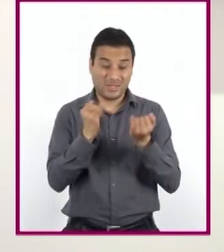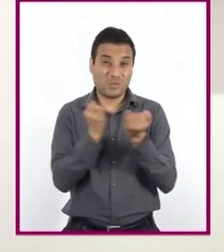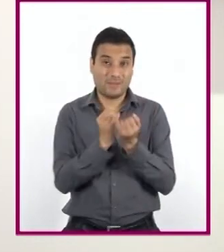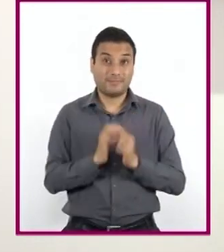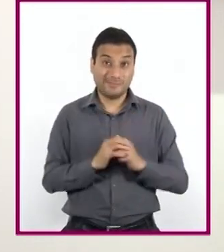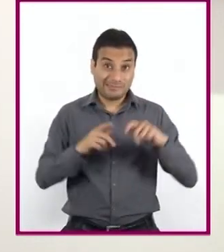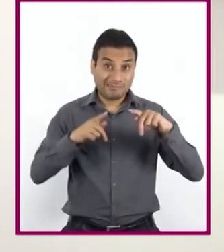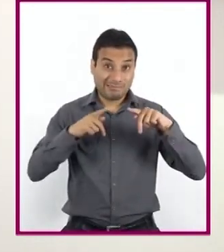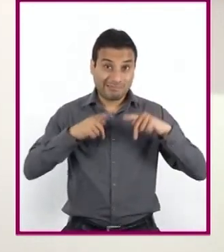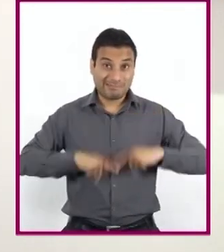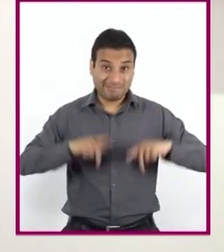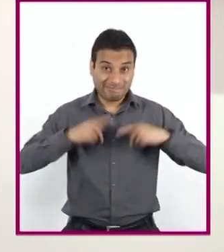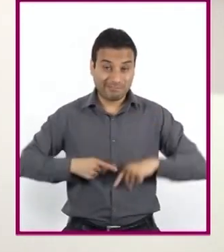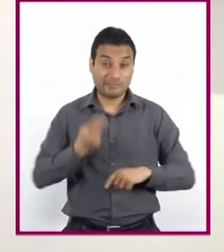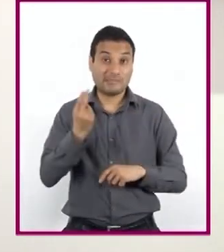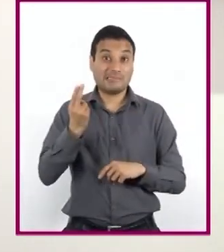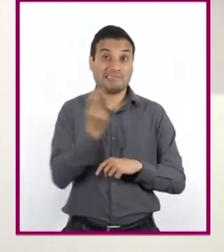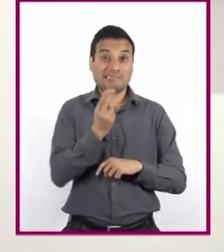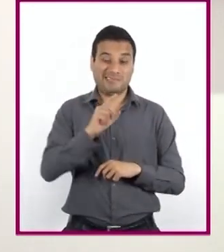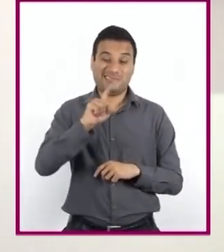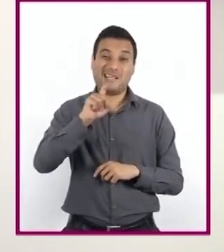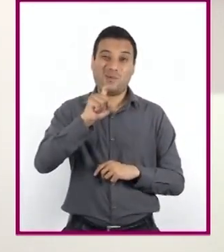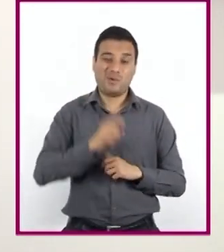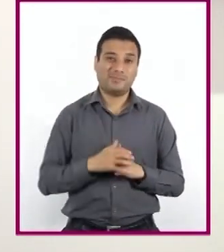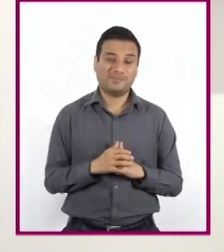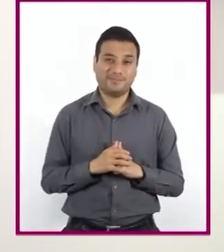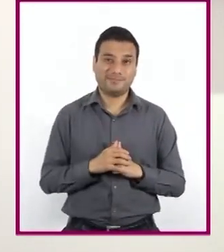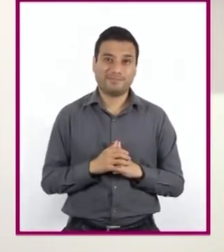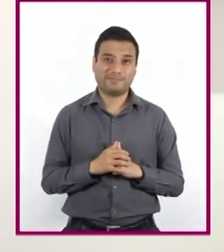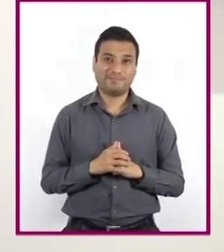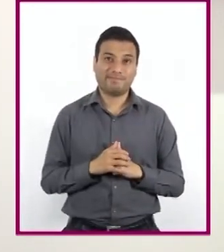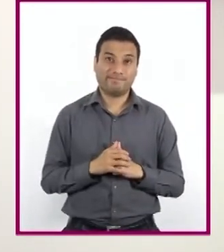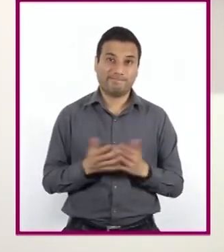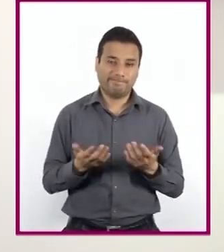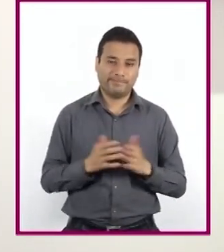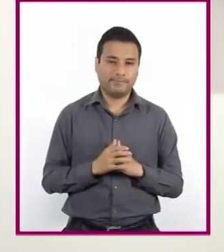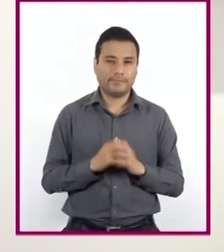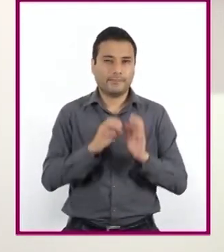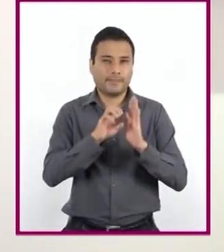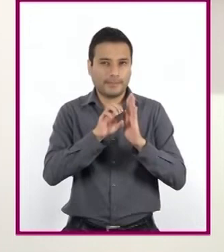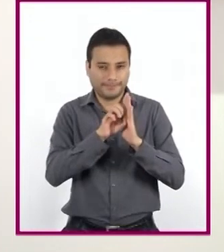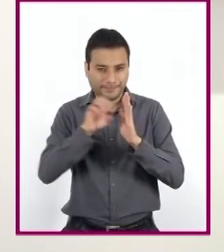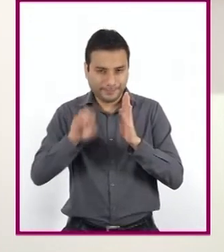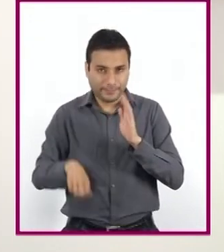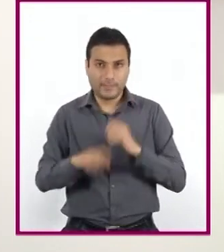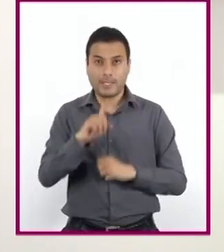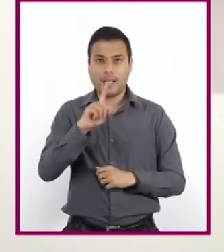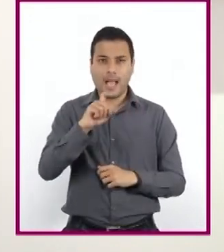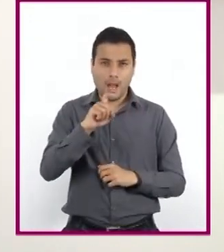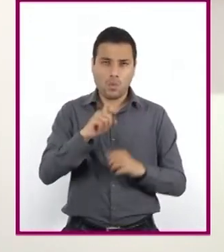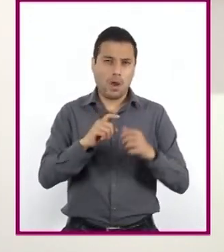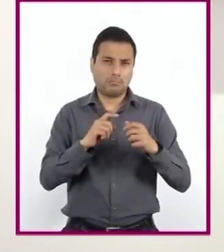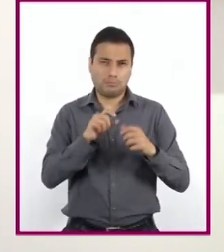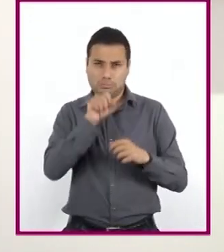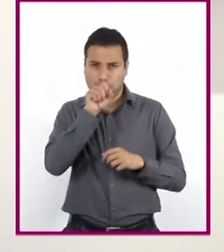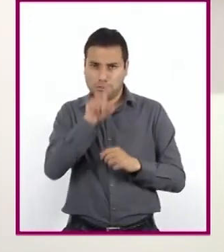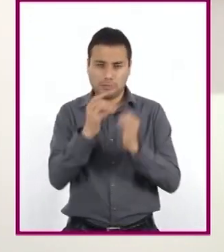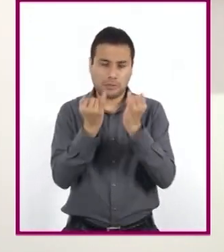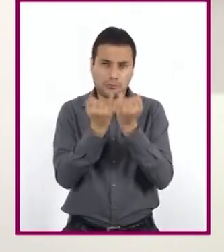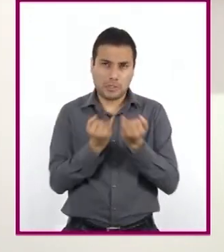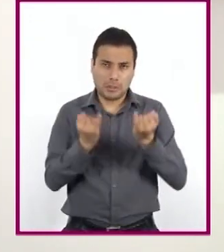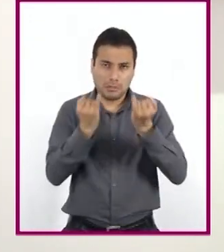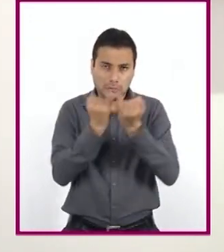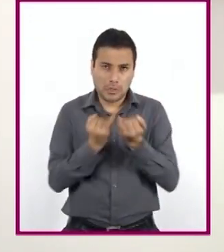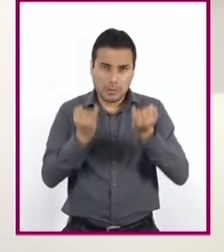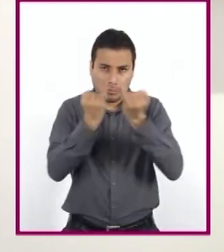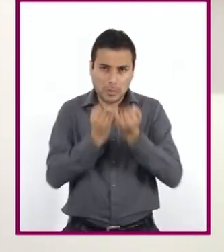que tenemos de este recurso. Además, si bien la cantidad de agua es constante, no lo es la